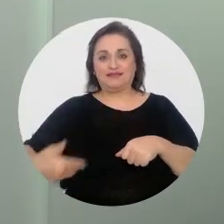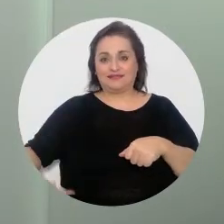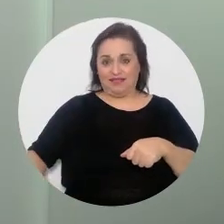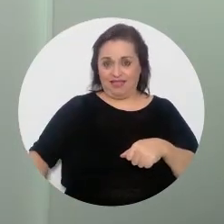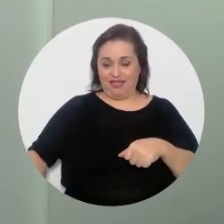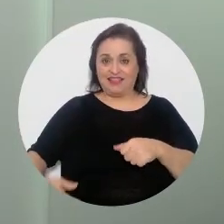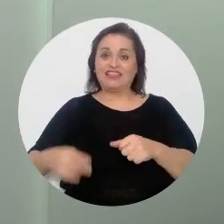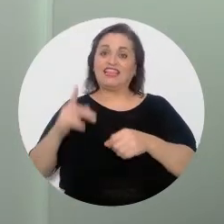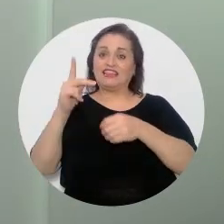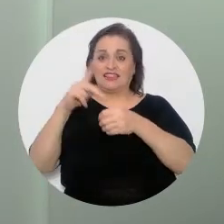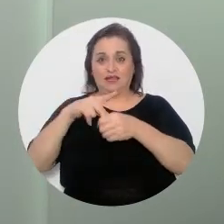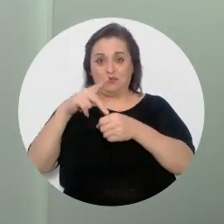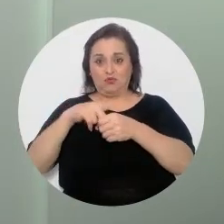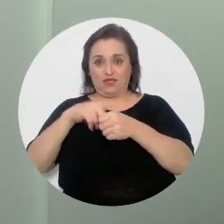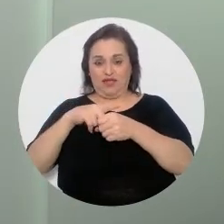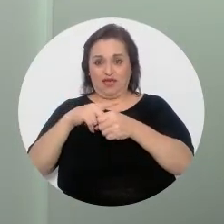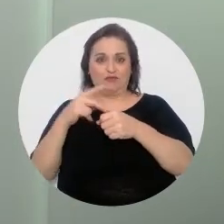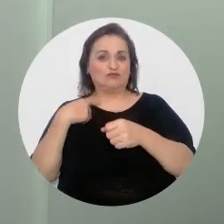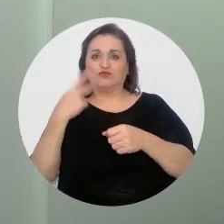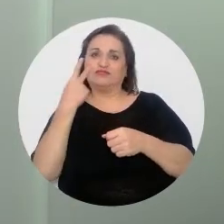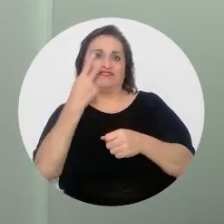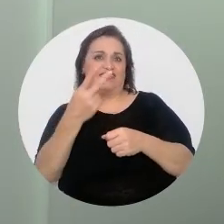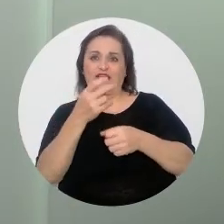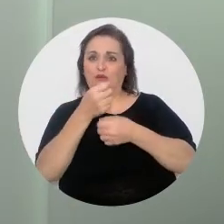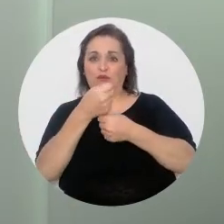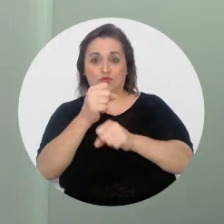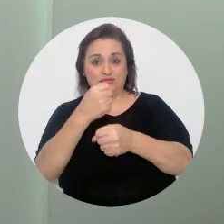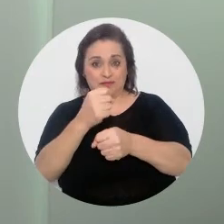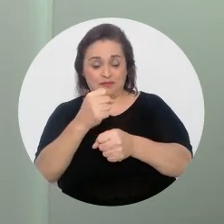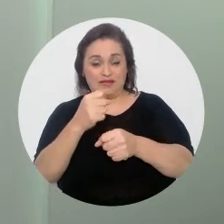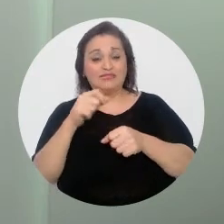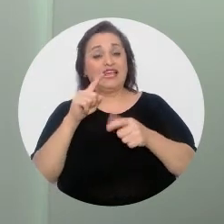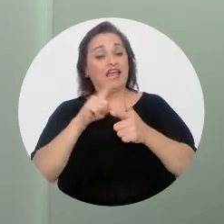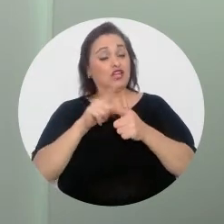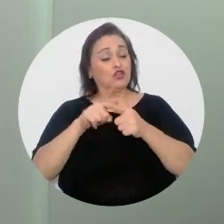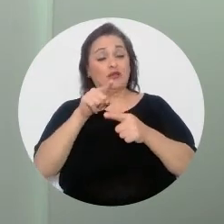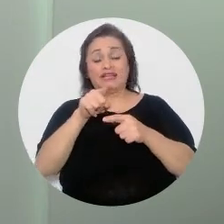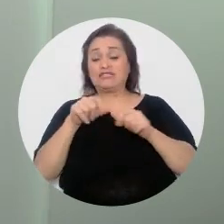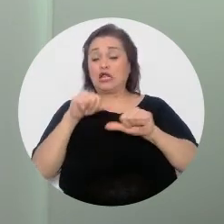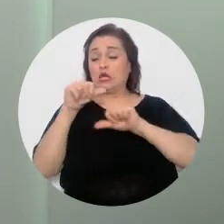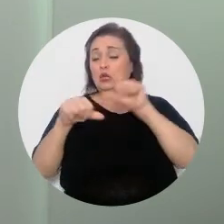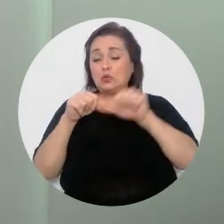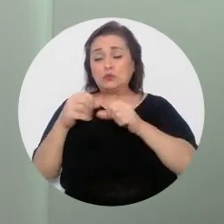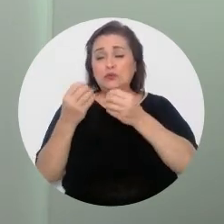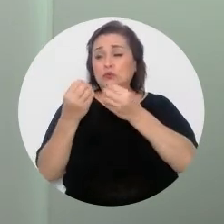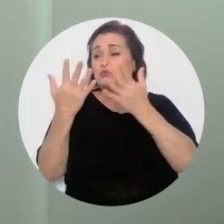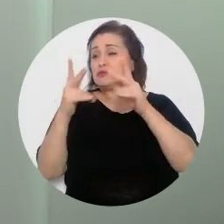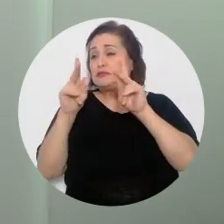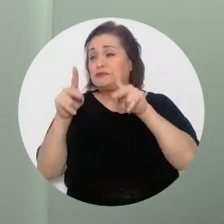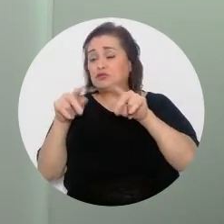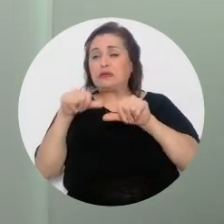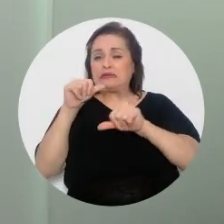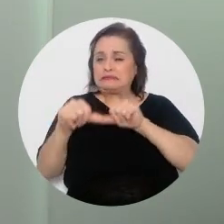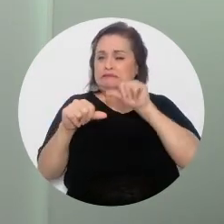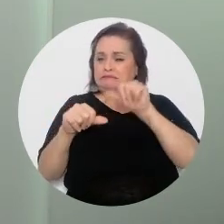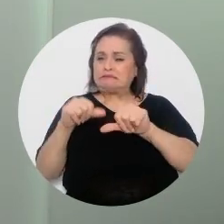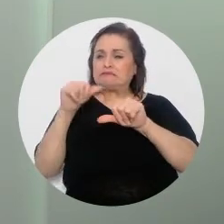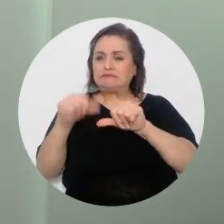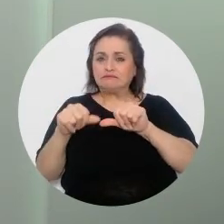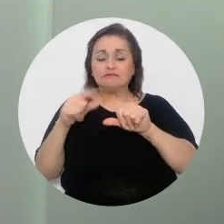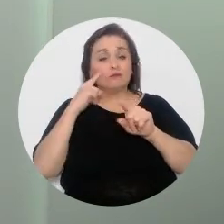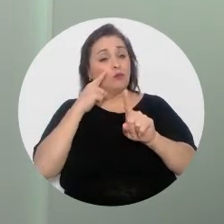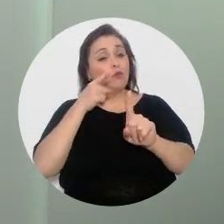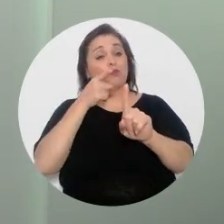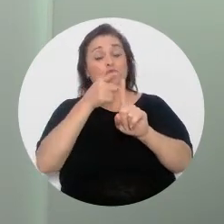y las candidaturas a las diputaciones de la Asamblea Legislativa. Bueno, esta lucha o esta aspiración de muchas personas tiene